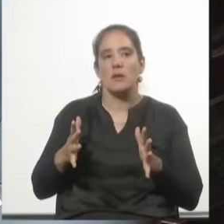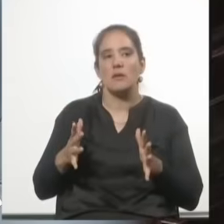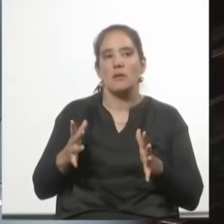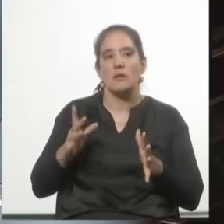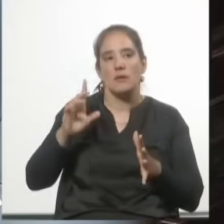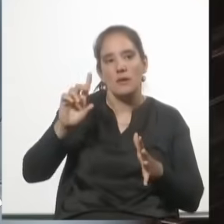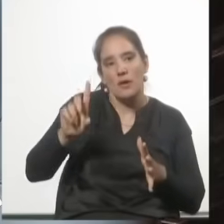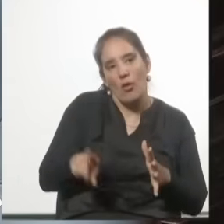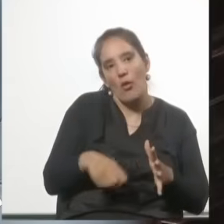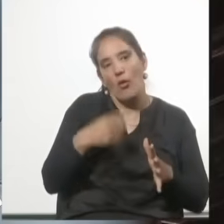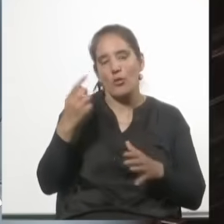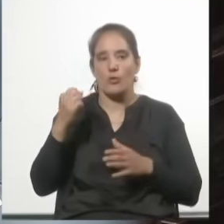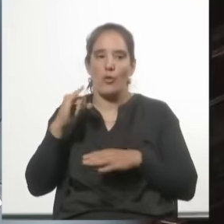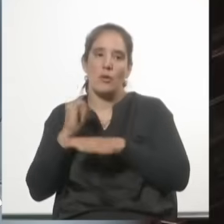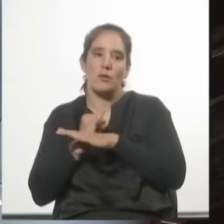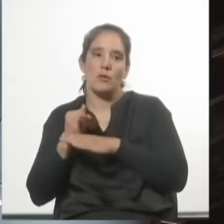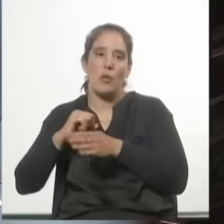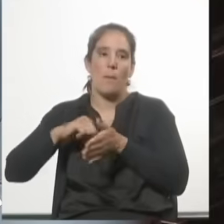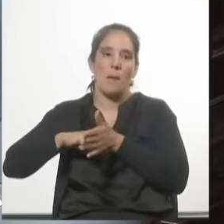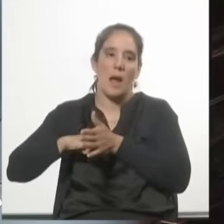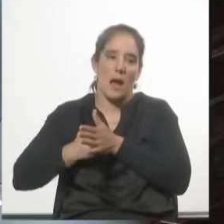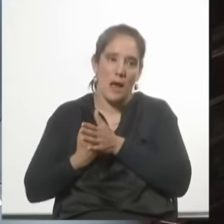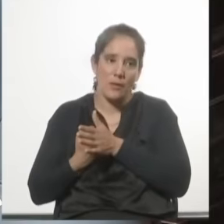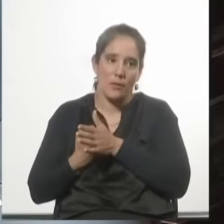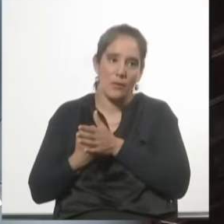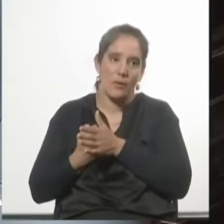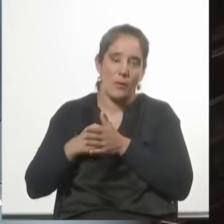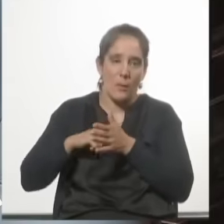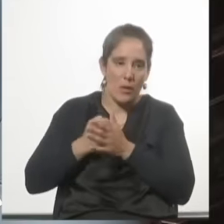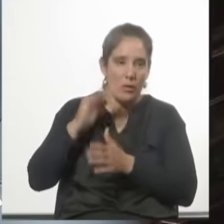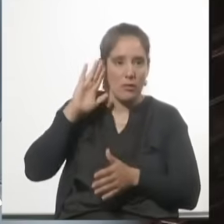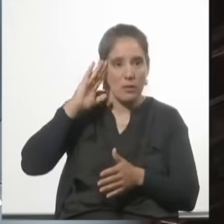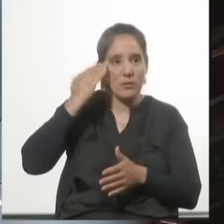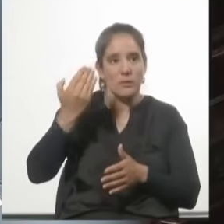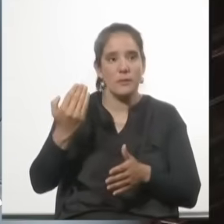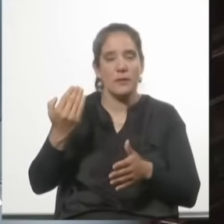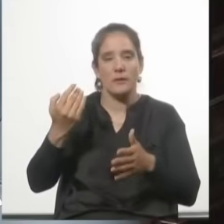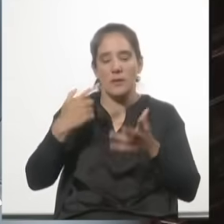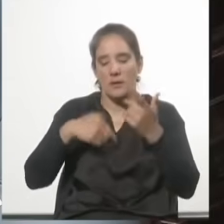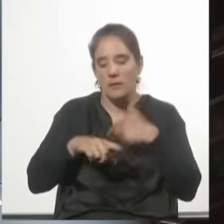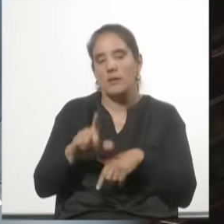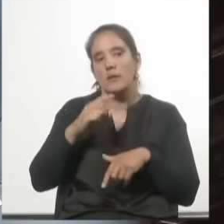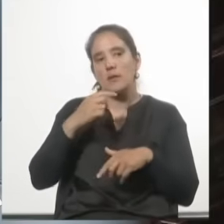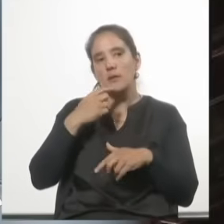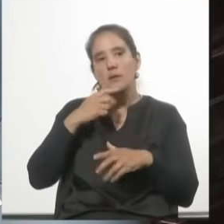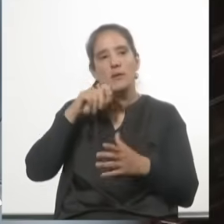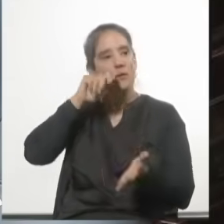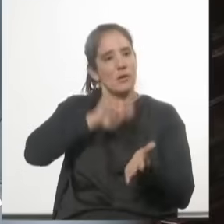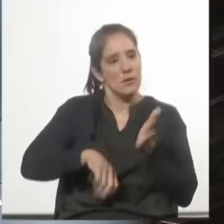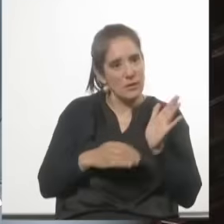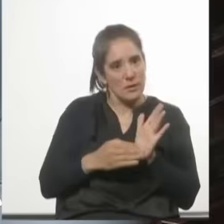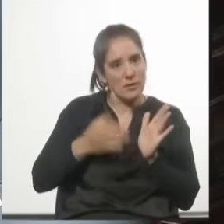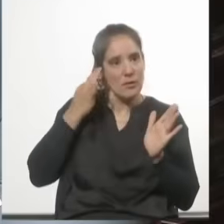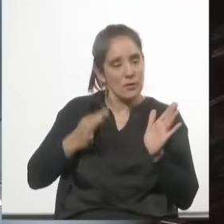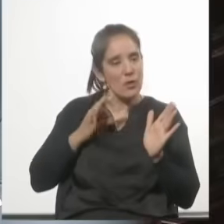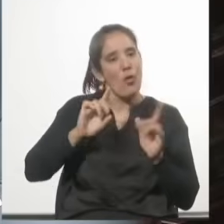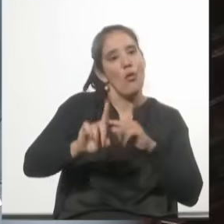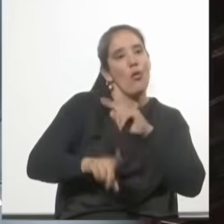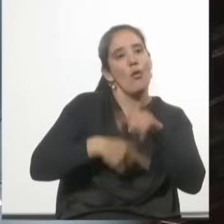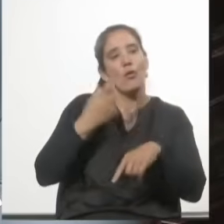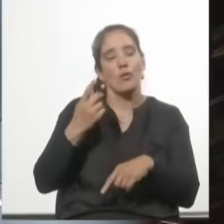intervención de una entidad bancaria emisora, en este caso el Banco República, con quien se celebró el contrato, y otra entidad